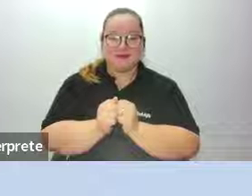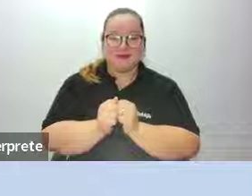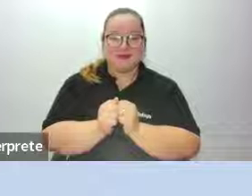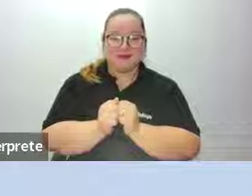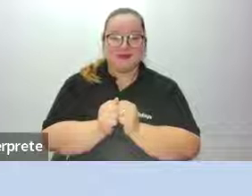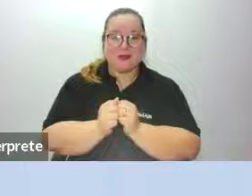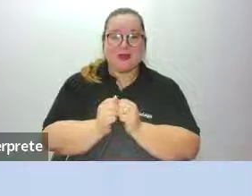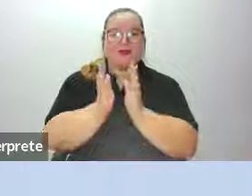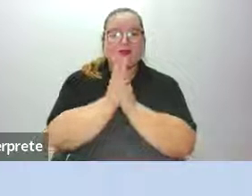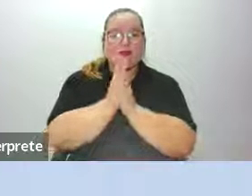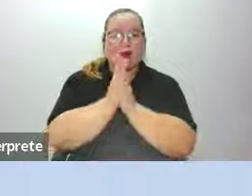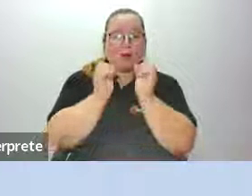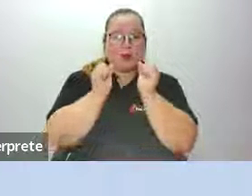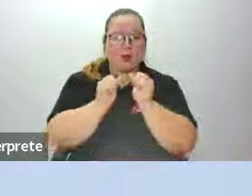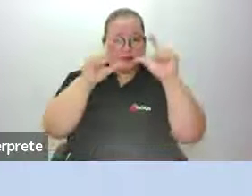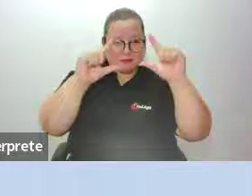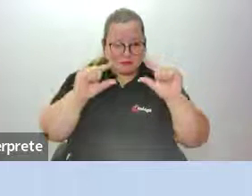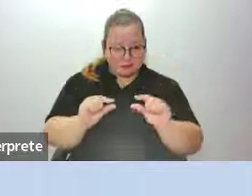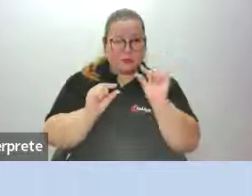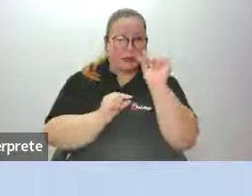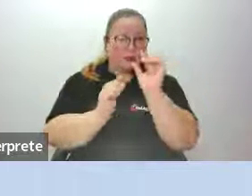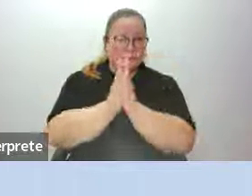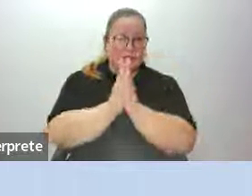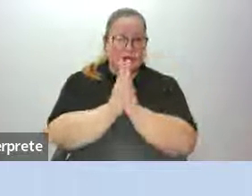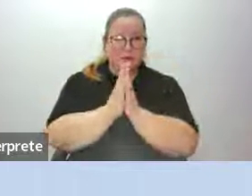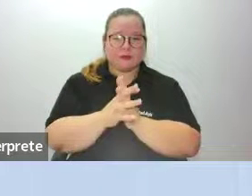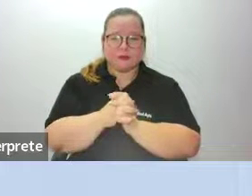Voy a bajar un poquito la presentación.